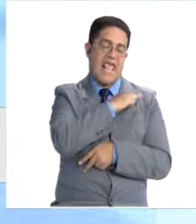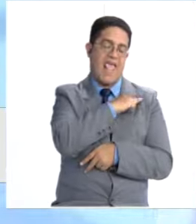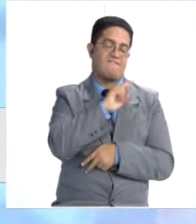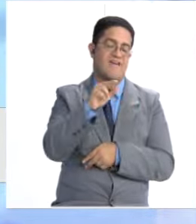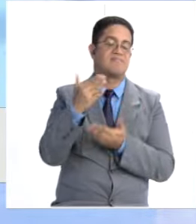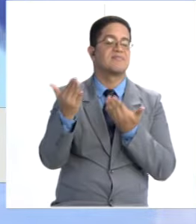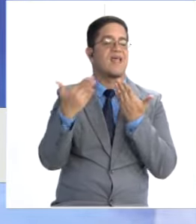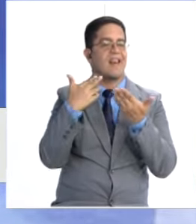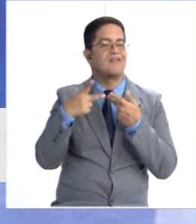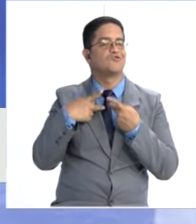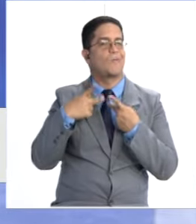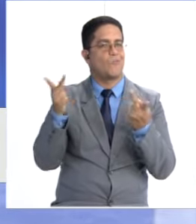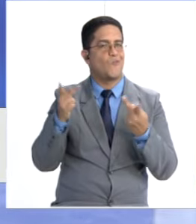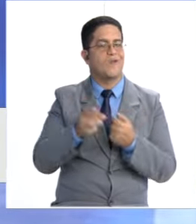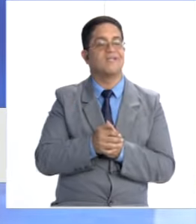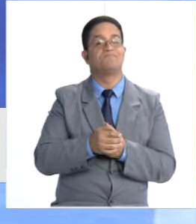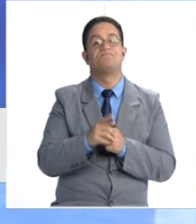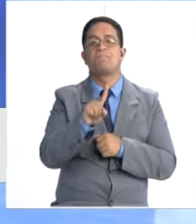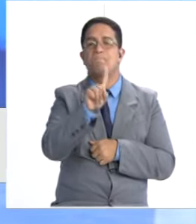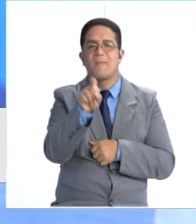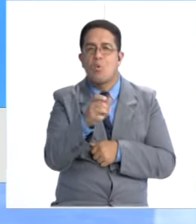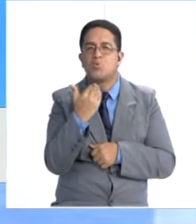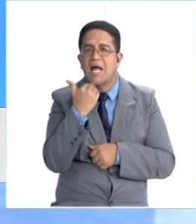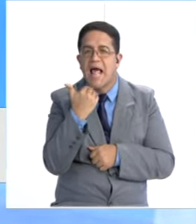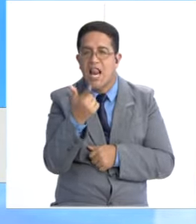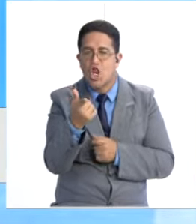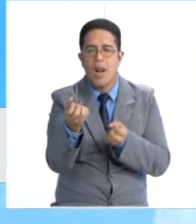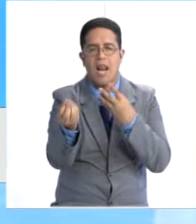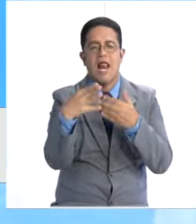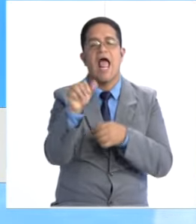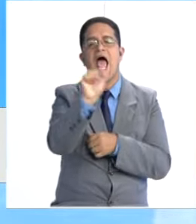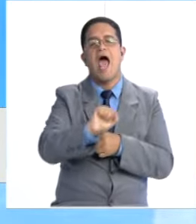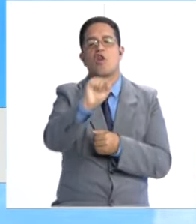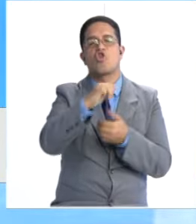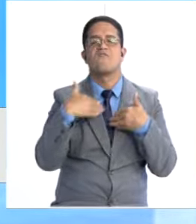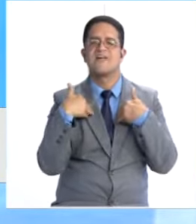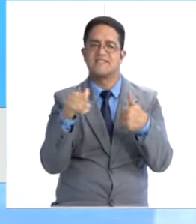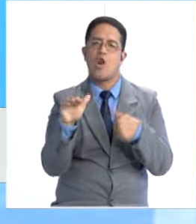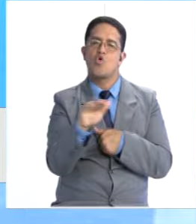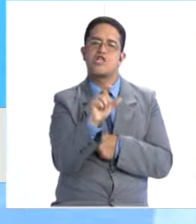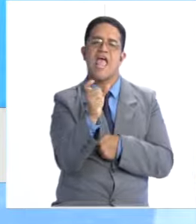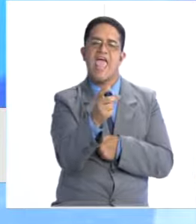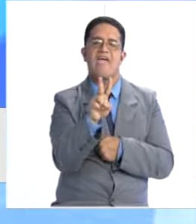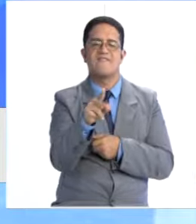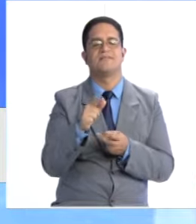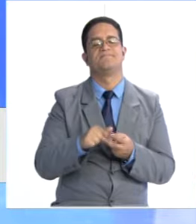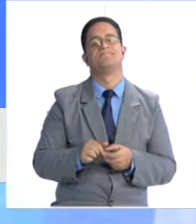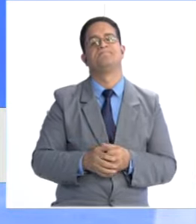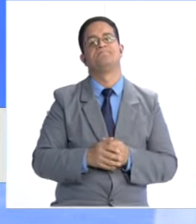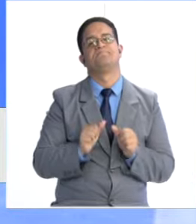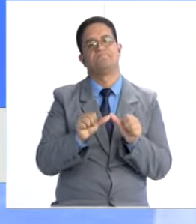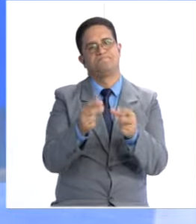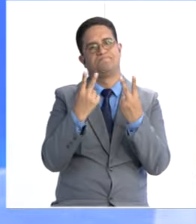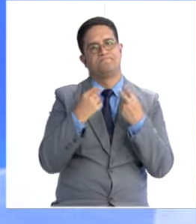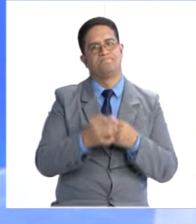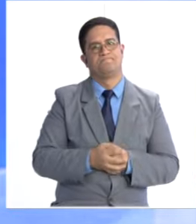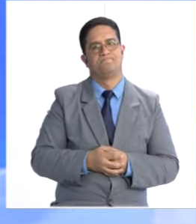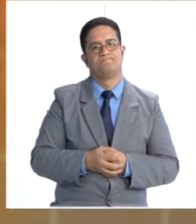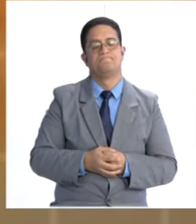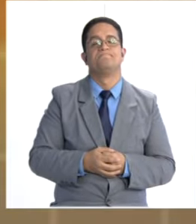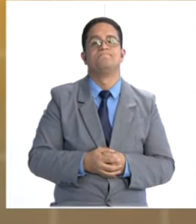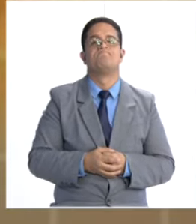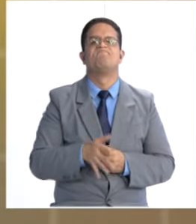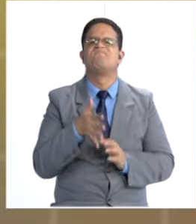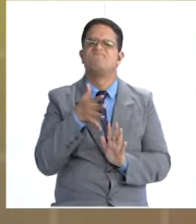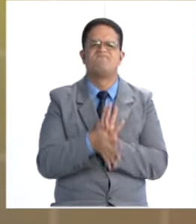públicas de Herbaplan. Preguntas, comentarios, redes sociales, @salud_gb, @danielajsalas, volvemos.